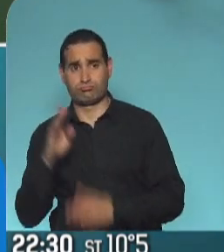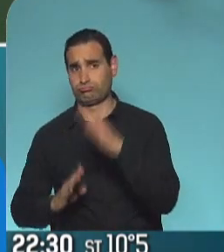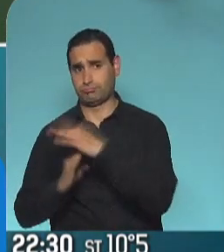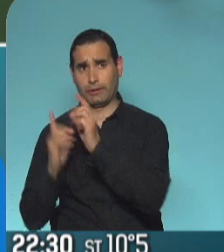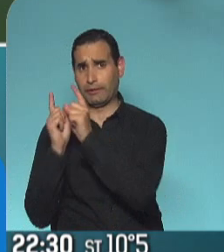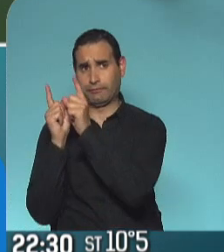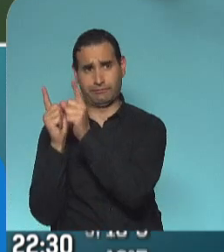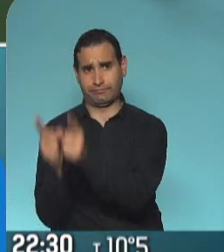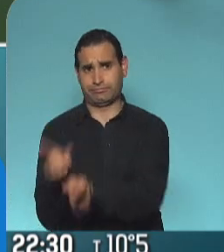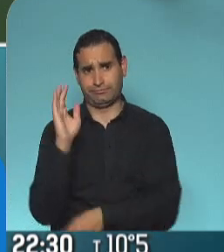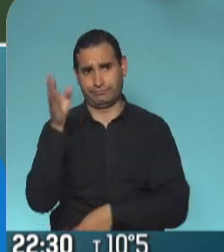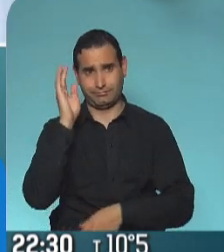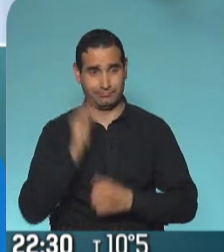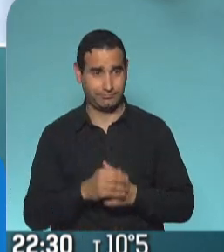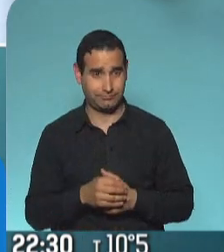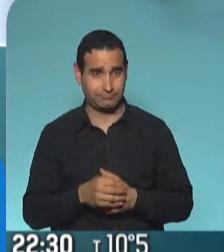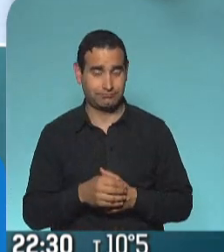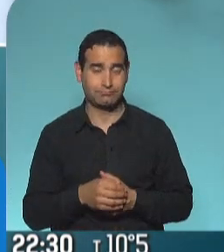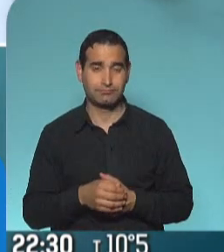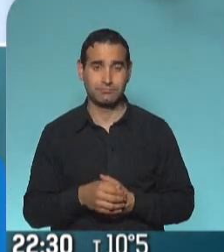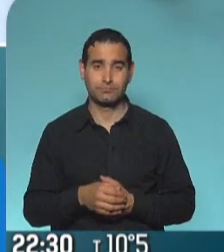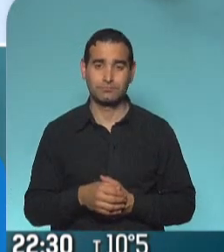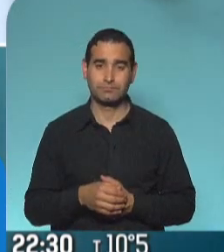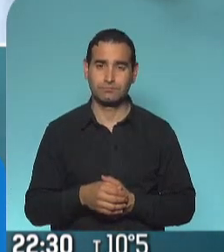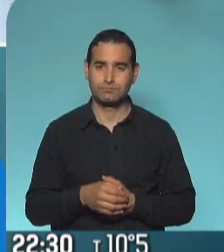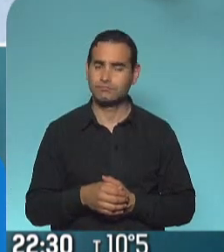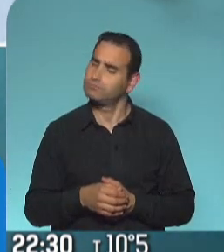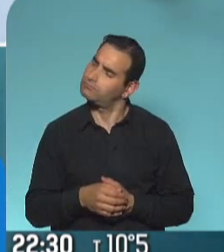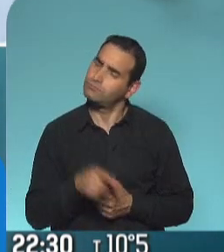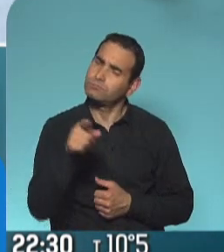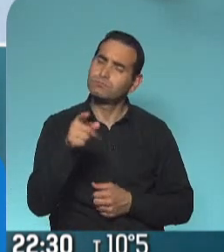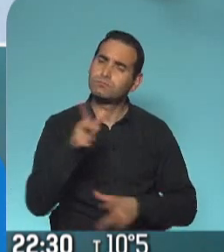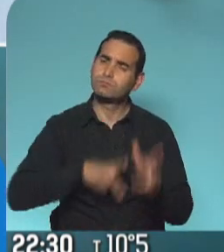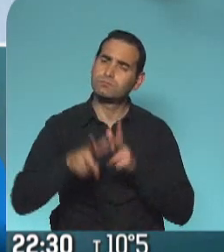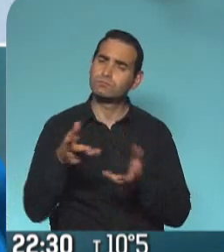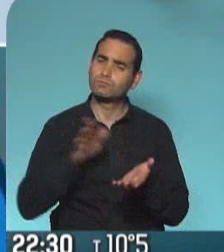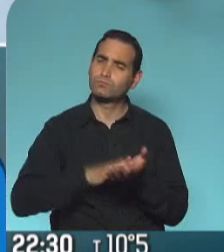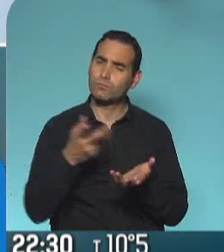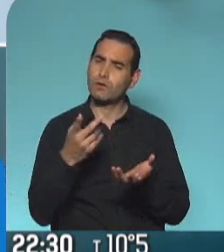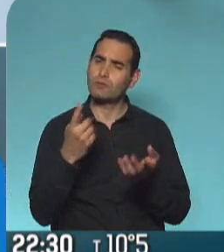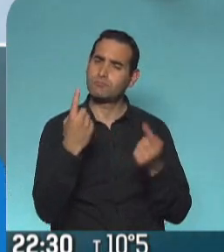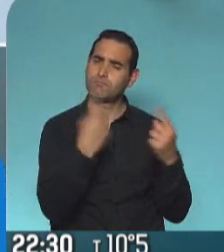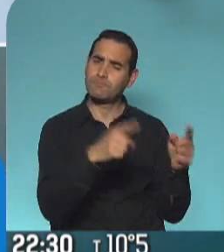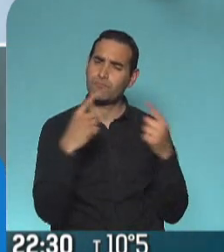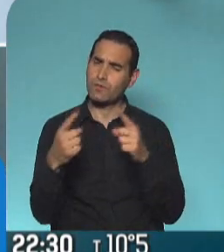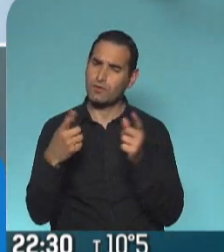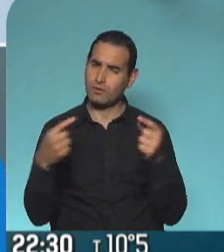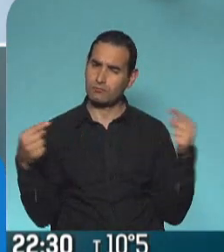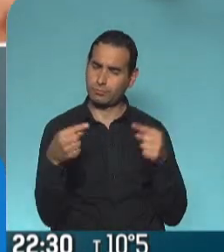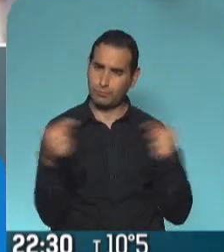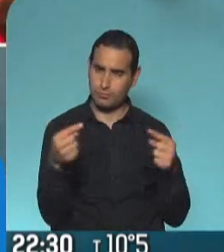permanecerá en el poder por mucho tiempo más. José. Sergio, vos hablabas recién de las diferentes dimensiones del conflicto,